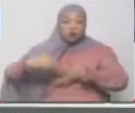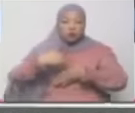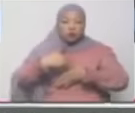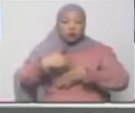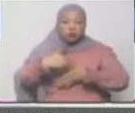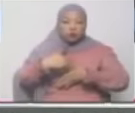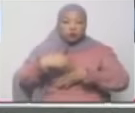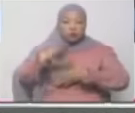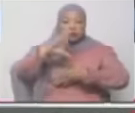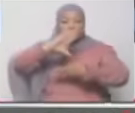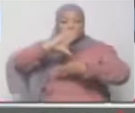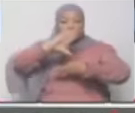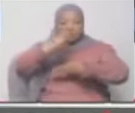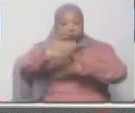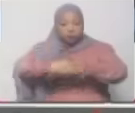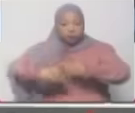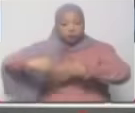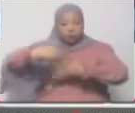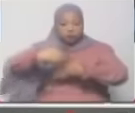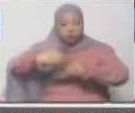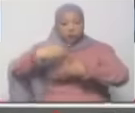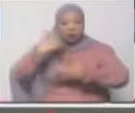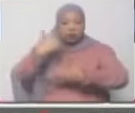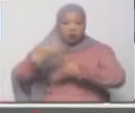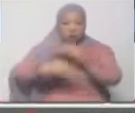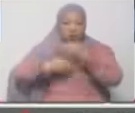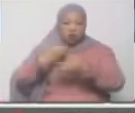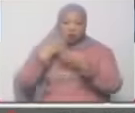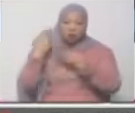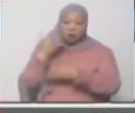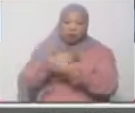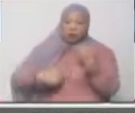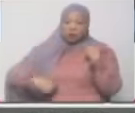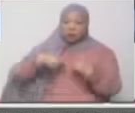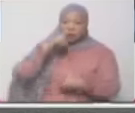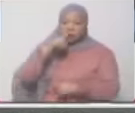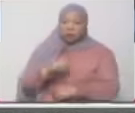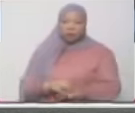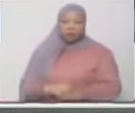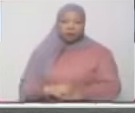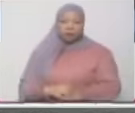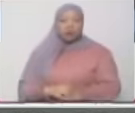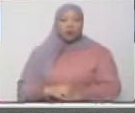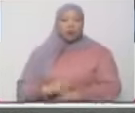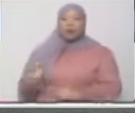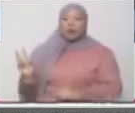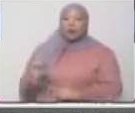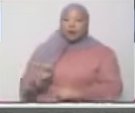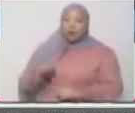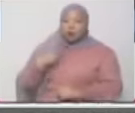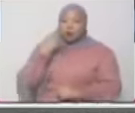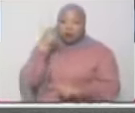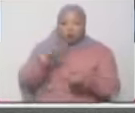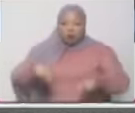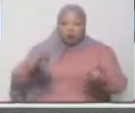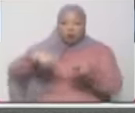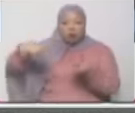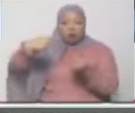Yo me estuve revisando ayer, afortunadamente, Venezolana de Televisión